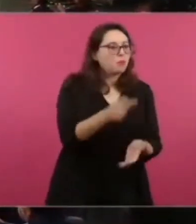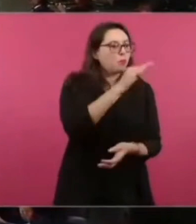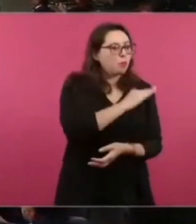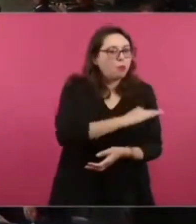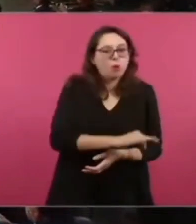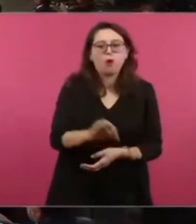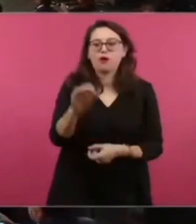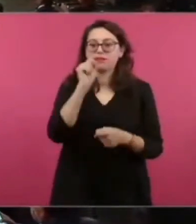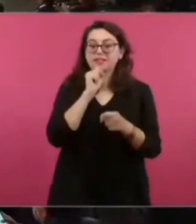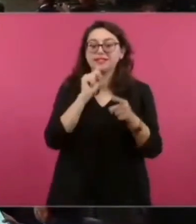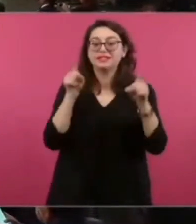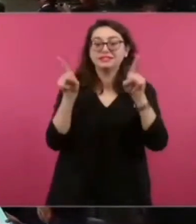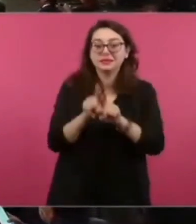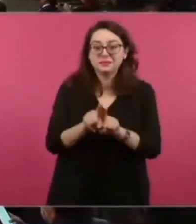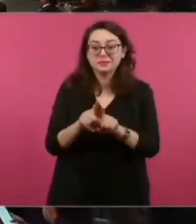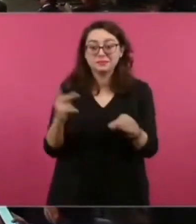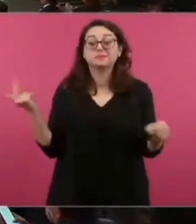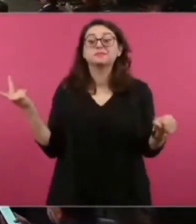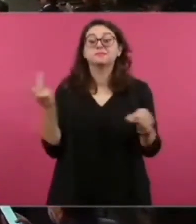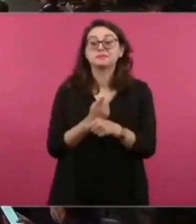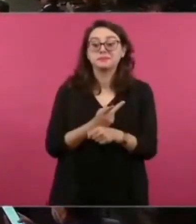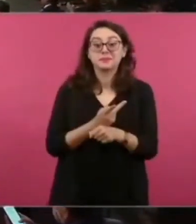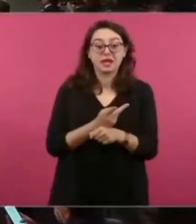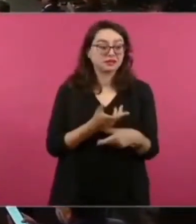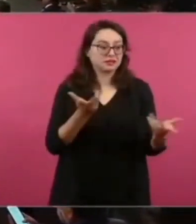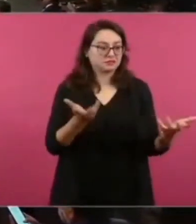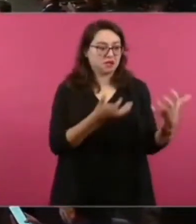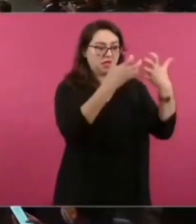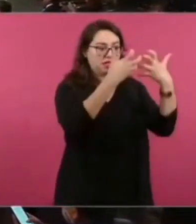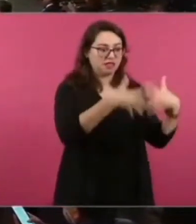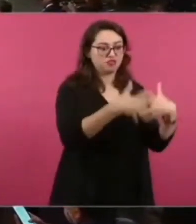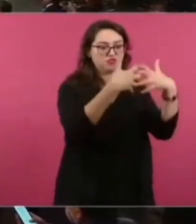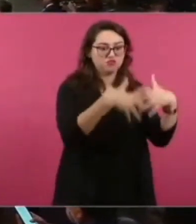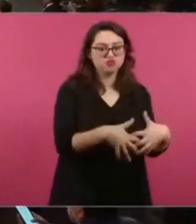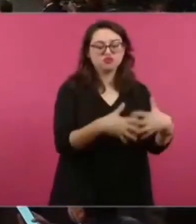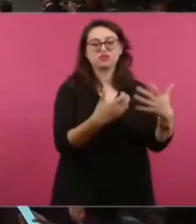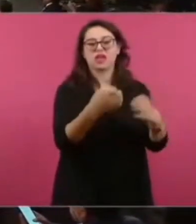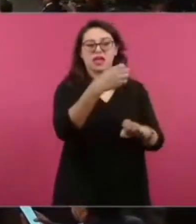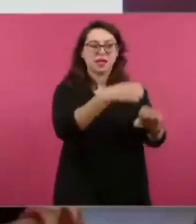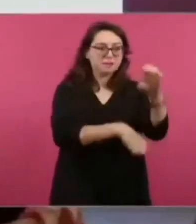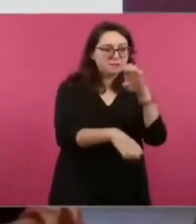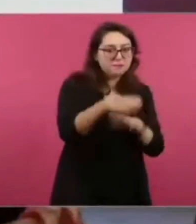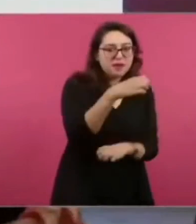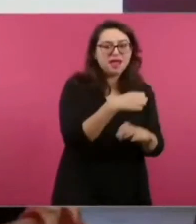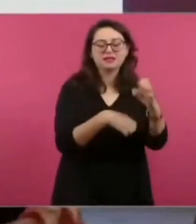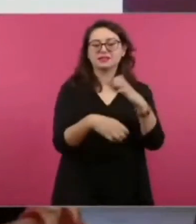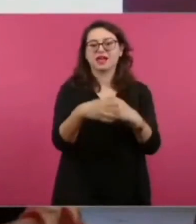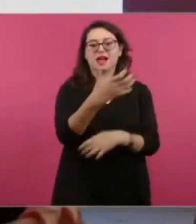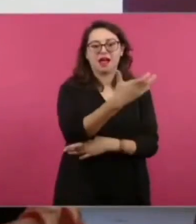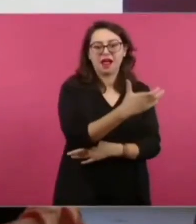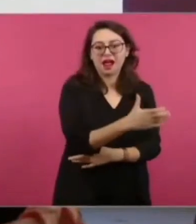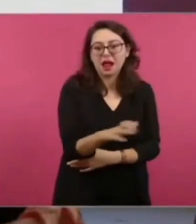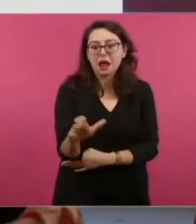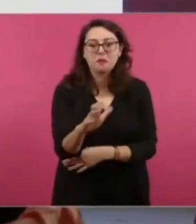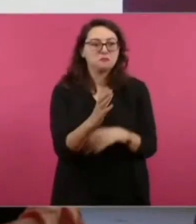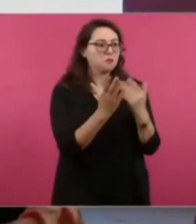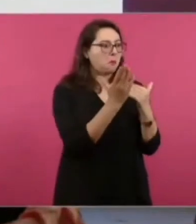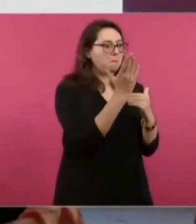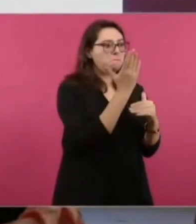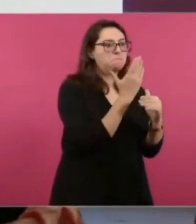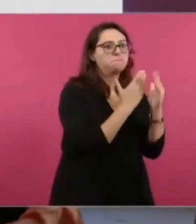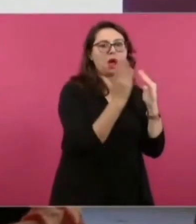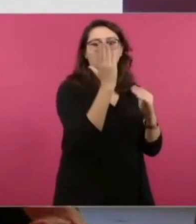será materialmente empujado a desarrollarse en una escala que jamás